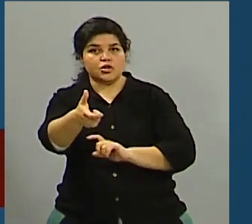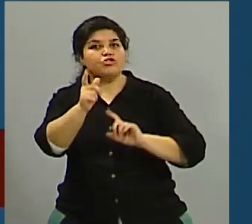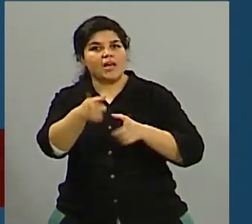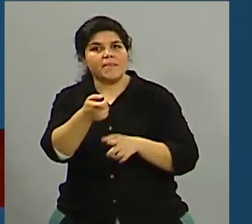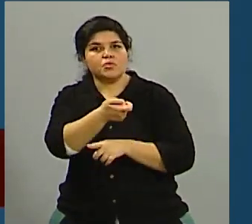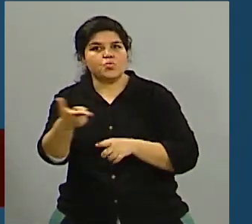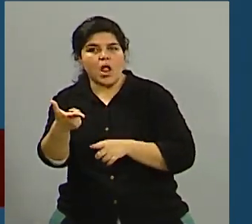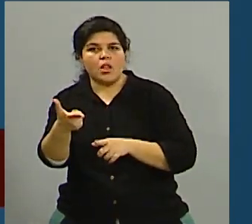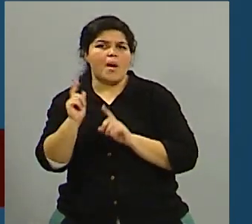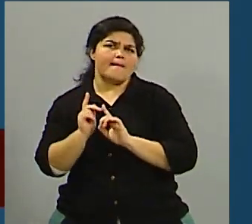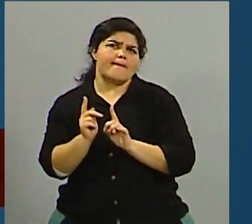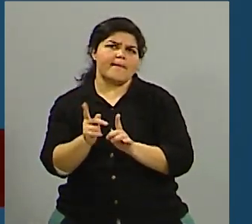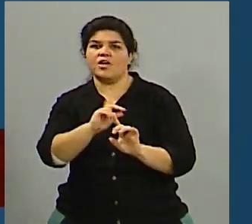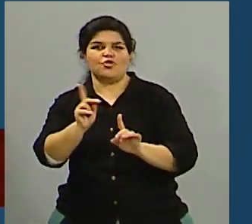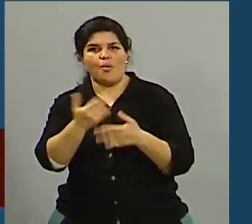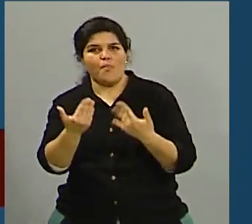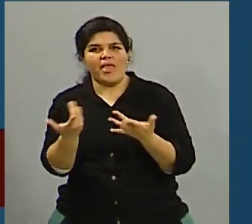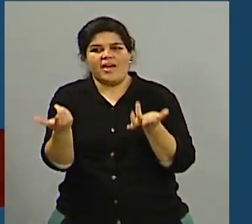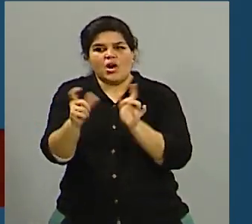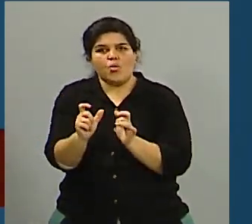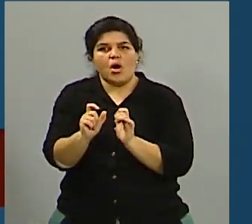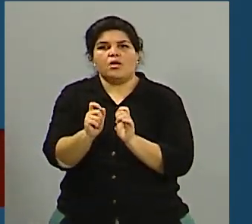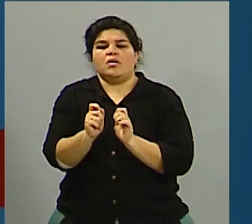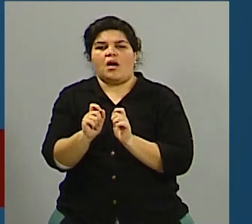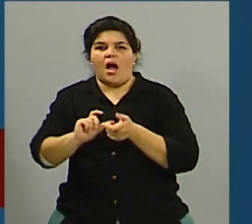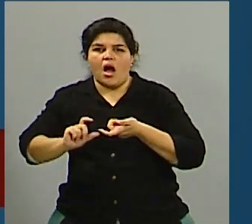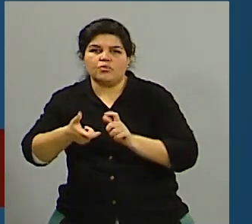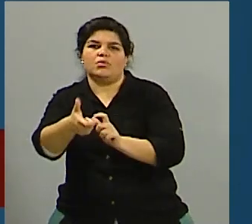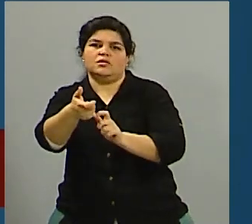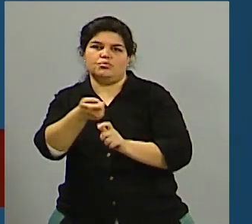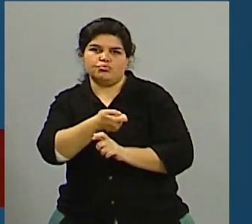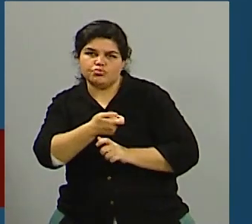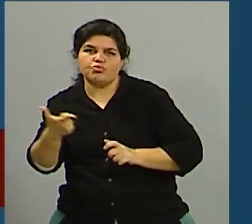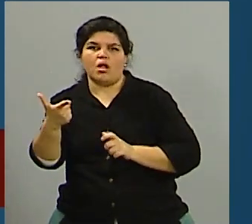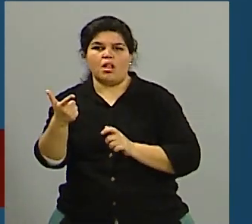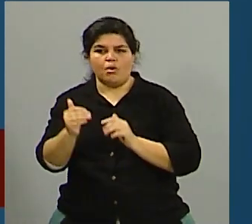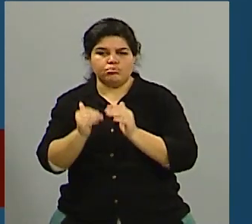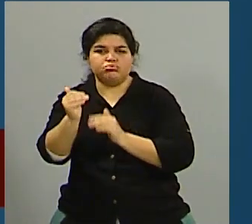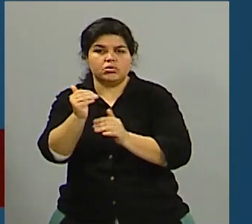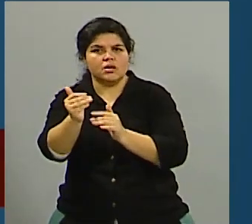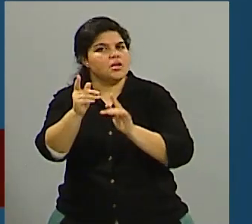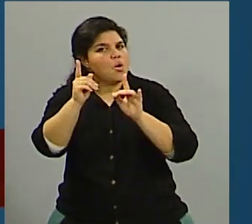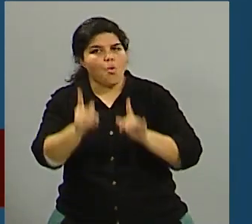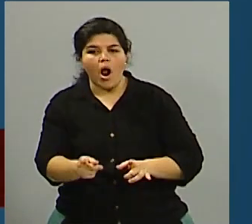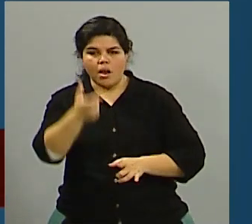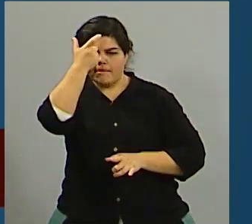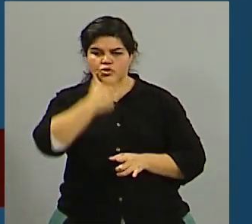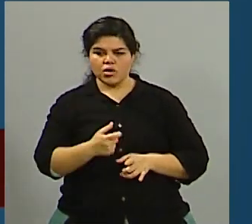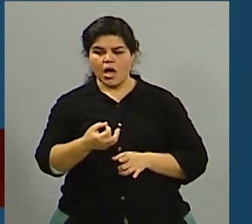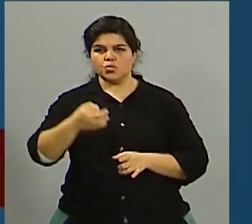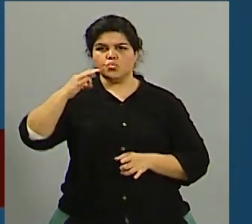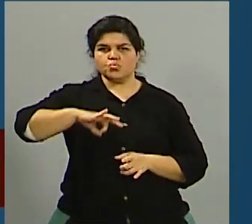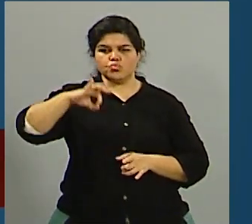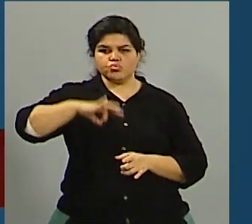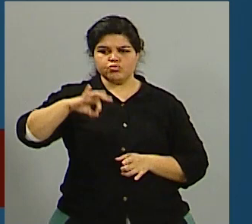constantes porque el poder adquisitivo sigue en baja, ¿no?, para los trabajadores en nuestro país. ¿A qué se